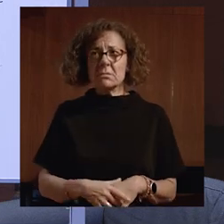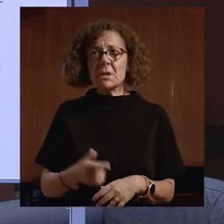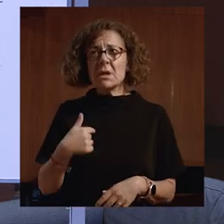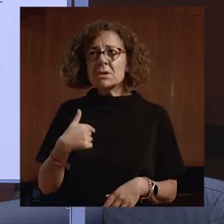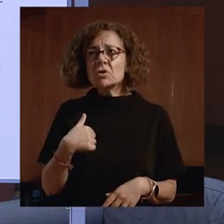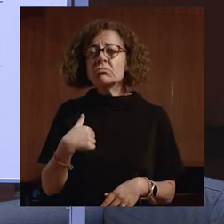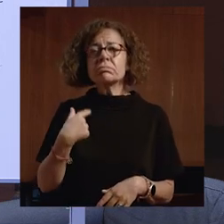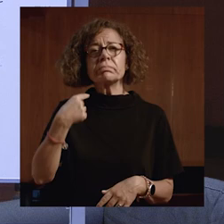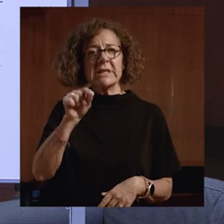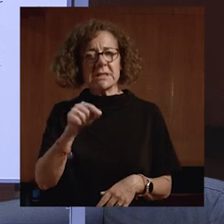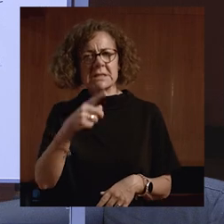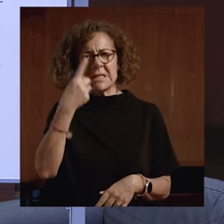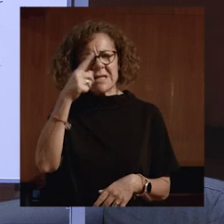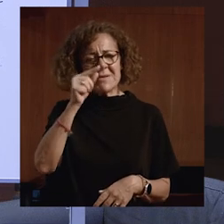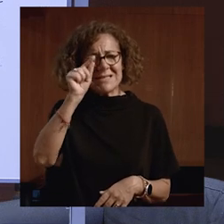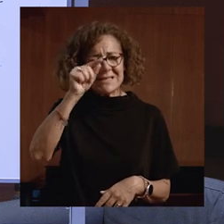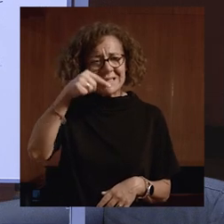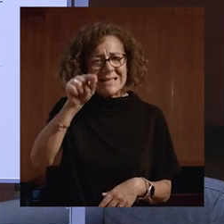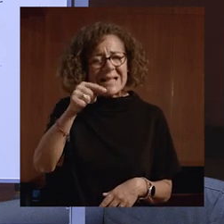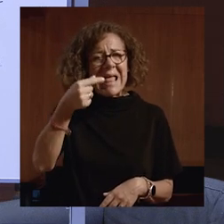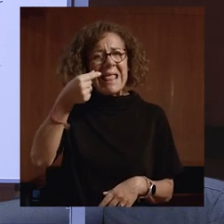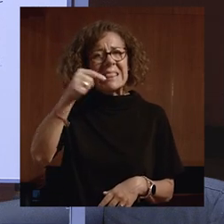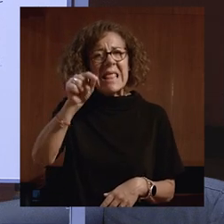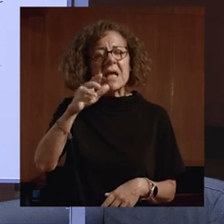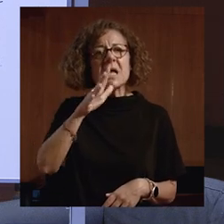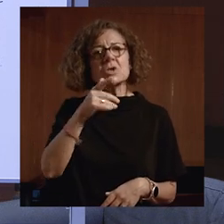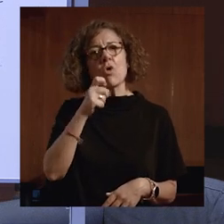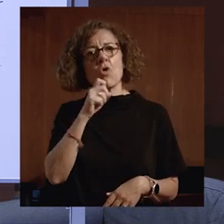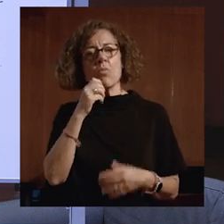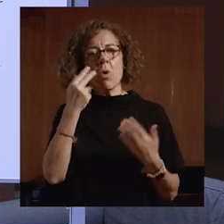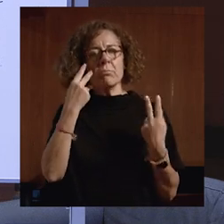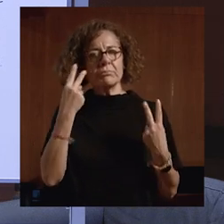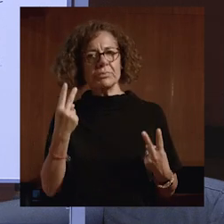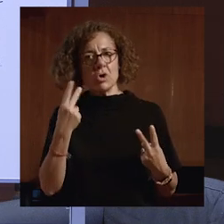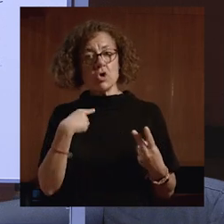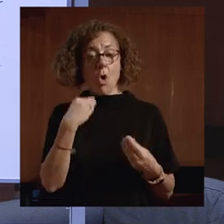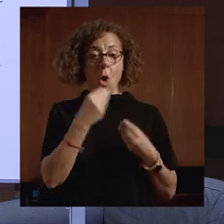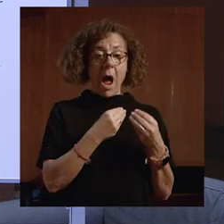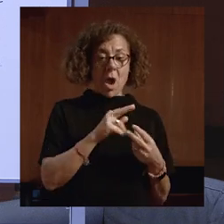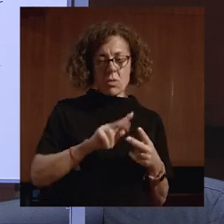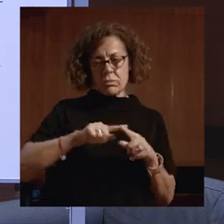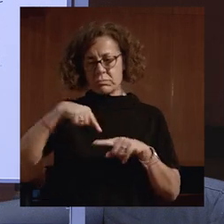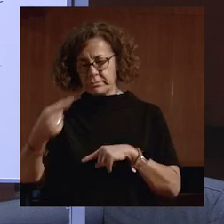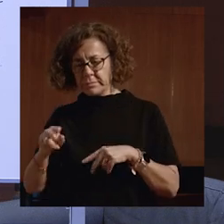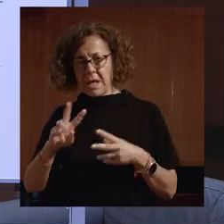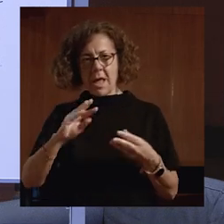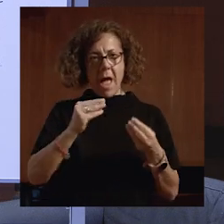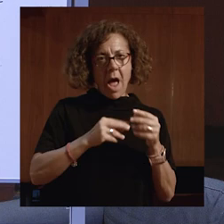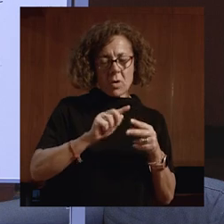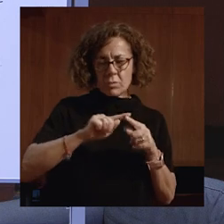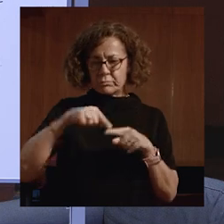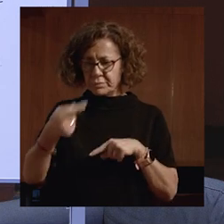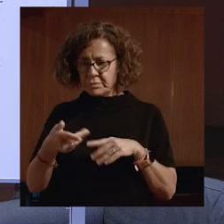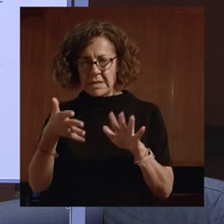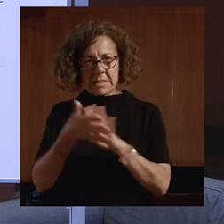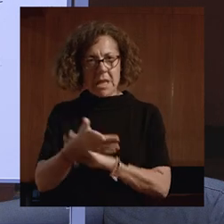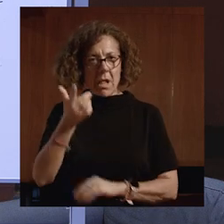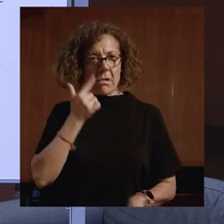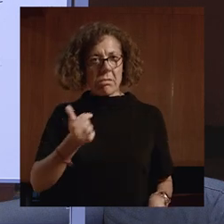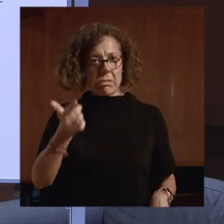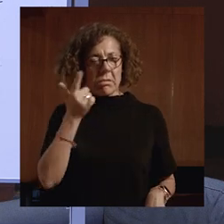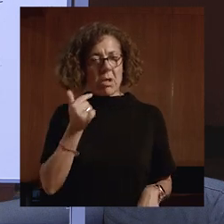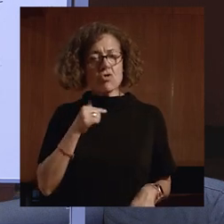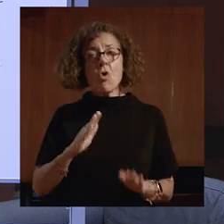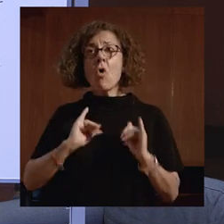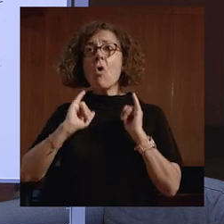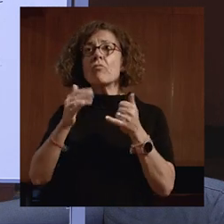con tics, sé lo que es un tic. Un tic es una manera de relajarte. Hago una acción, un ritual, una rutina y me relajo. Entonces voy a mis conciertos